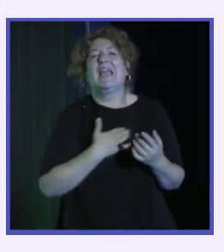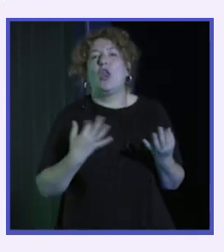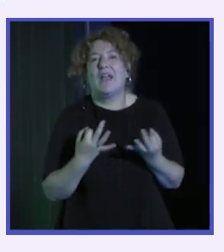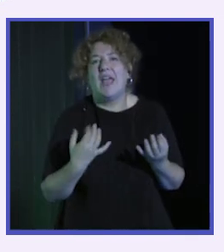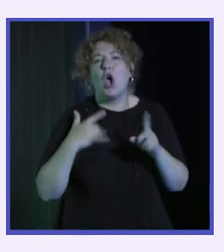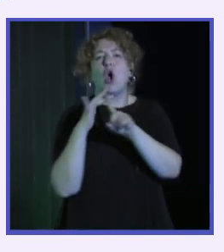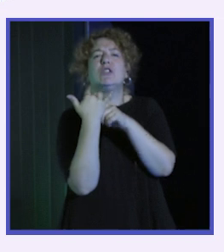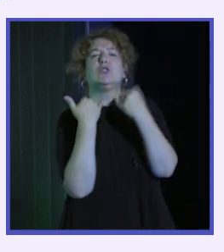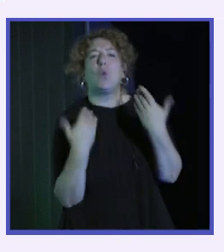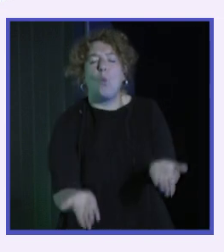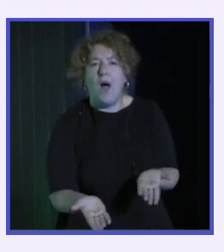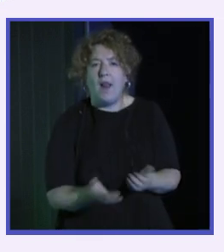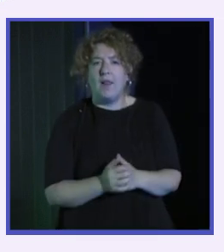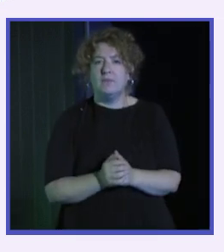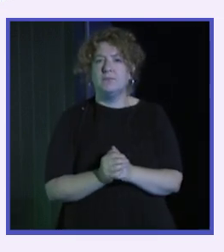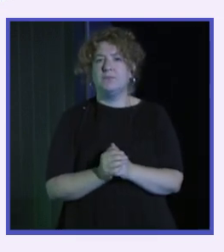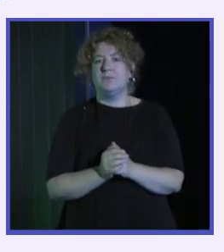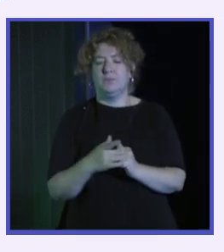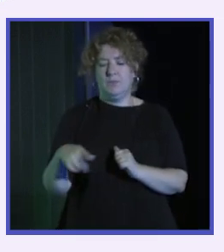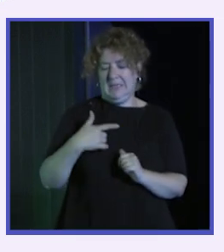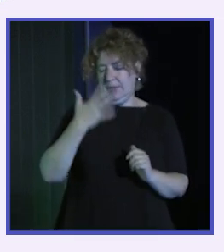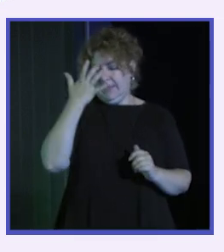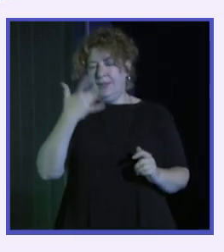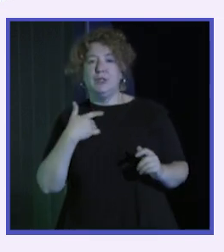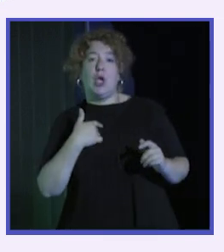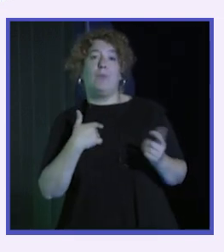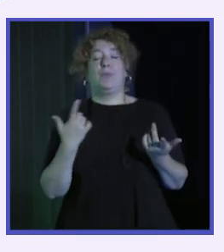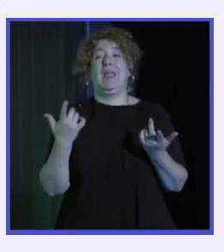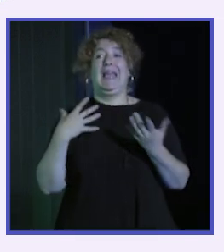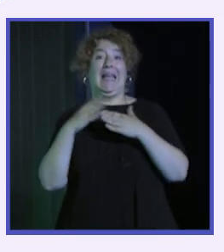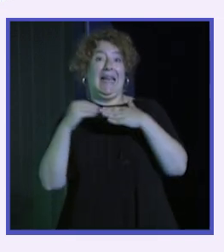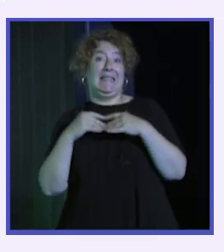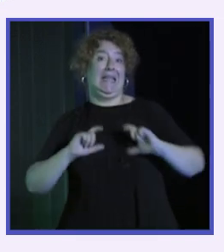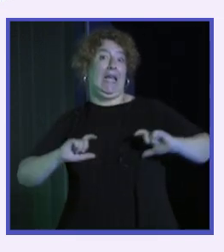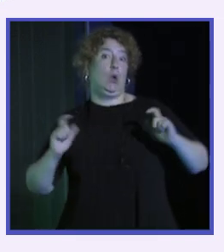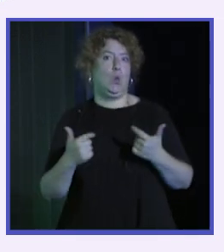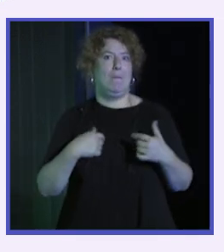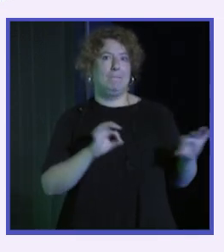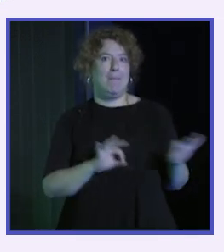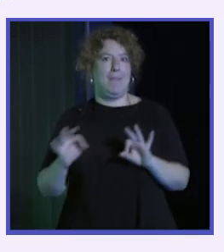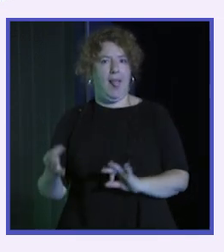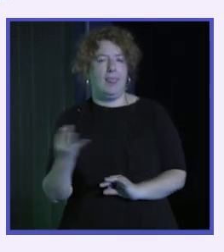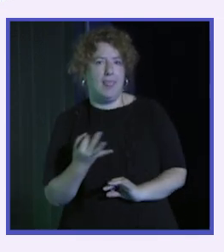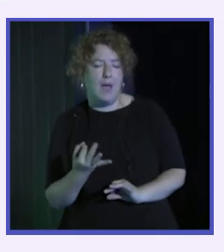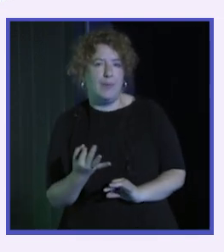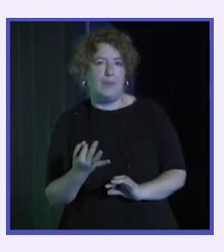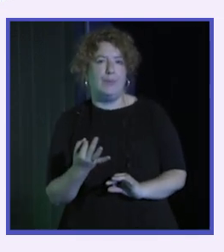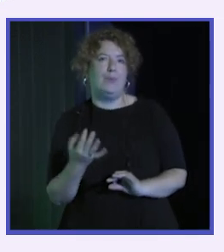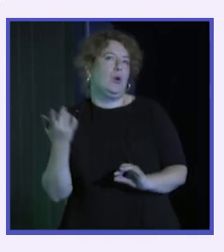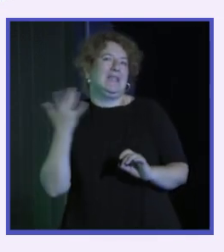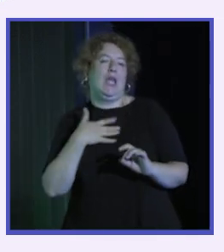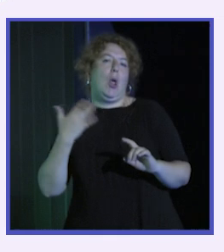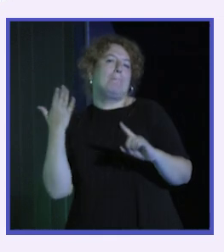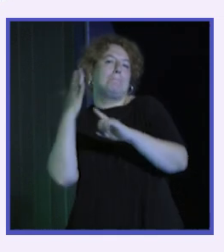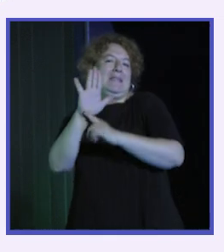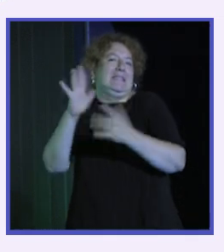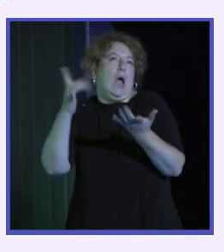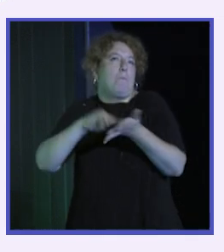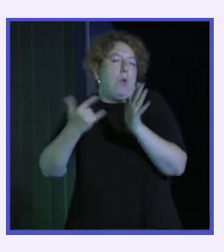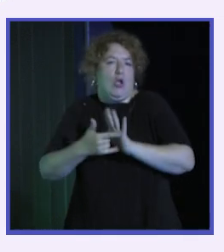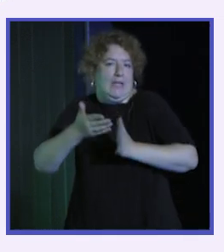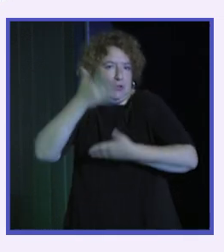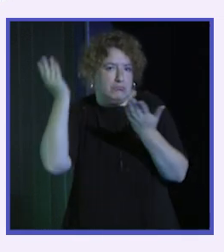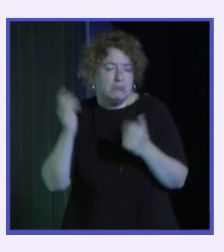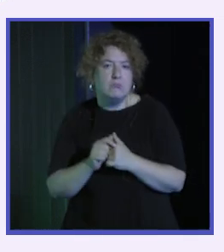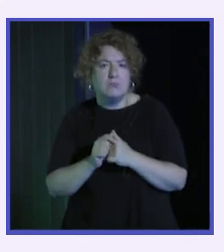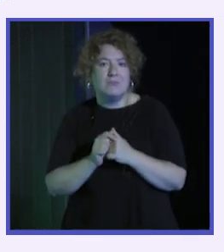contexto. Oye, me tengo que preparar para una reunión con un cliente, perdonad, para presentarle X proyecto, entonces